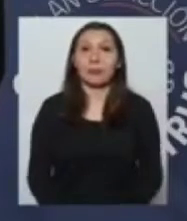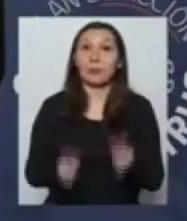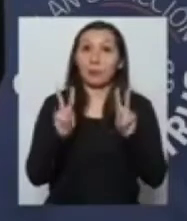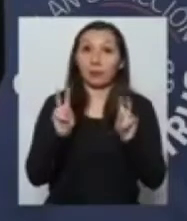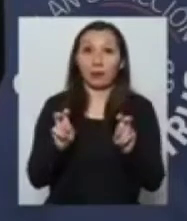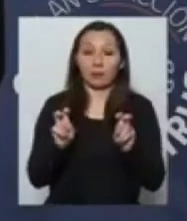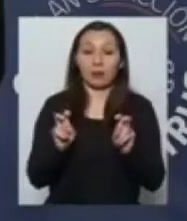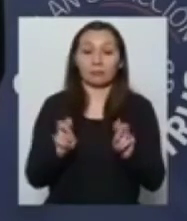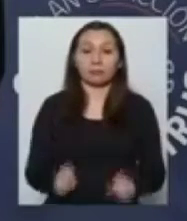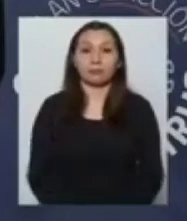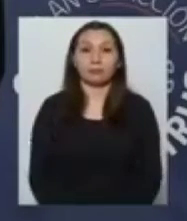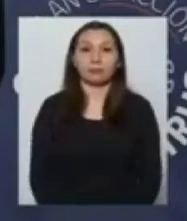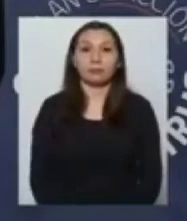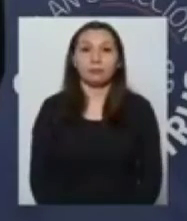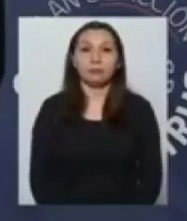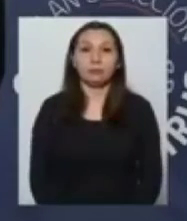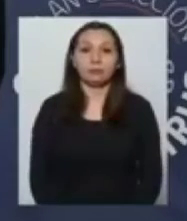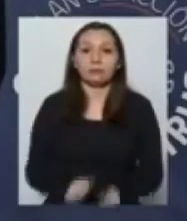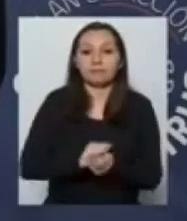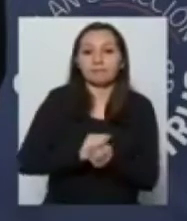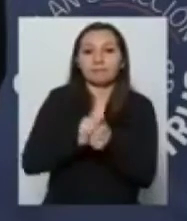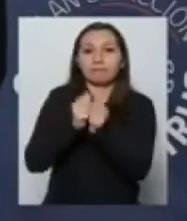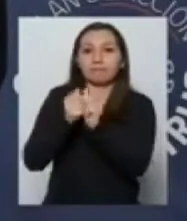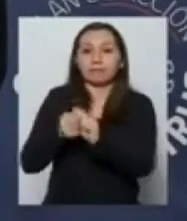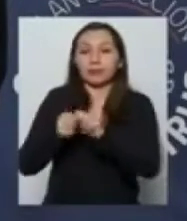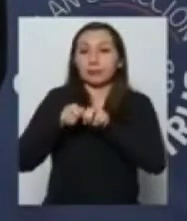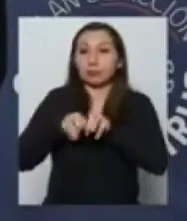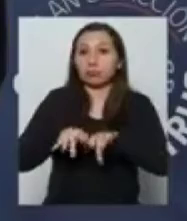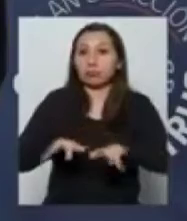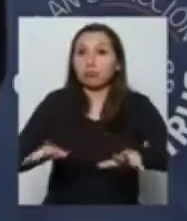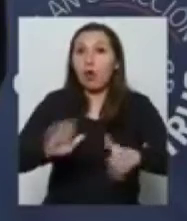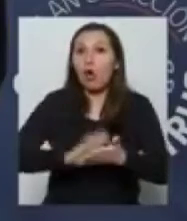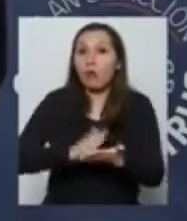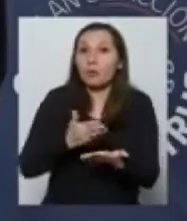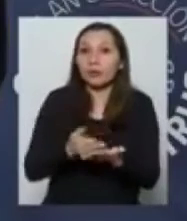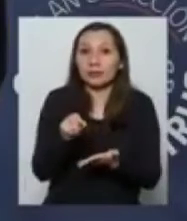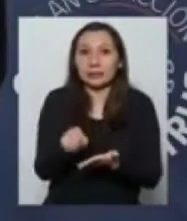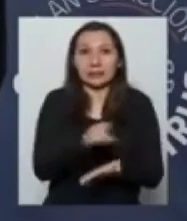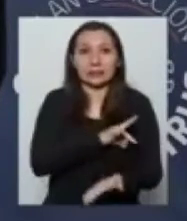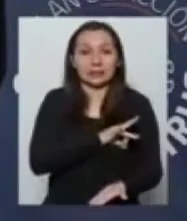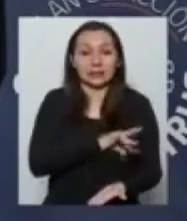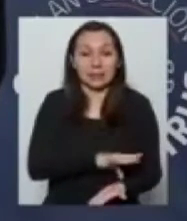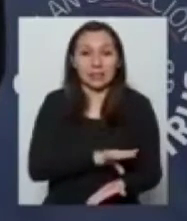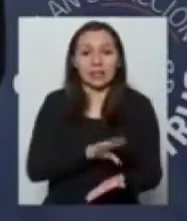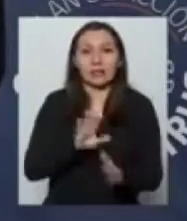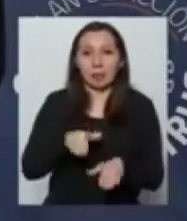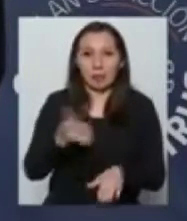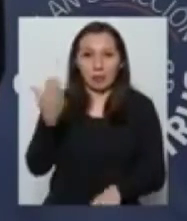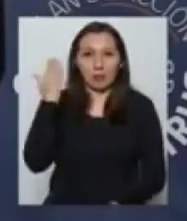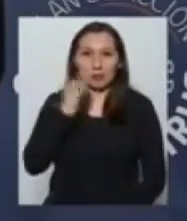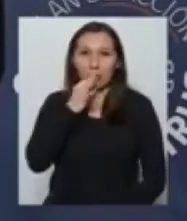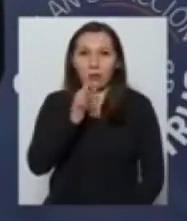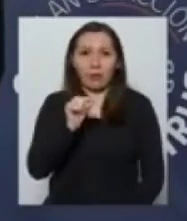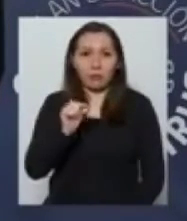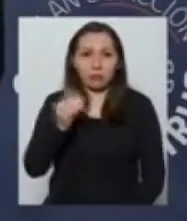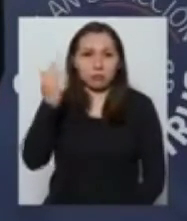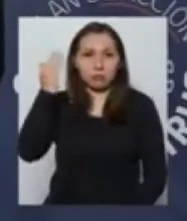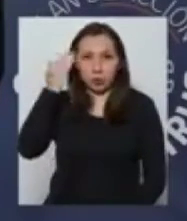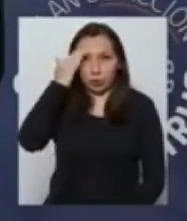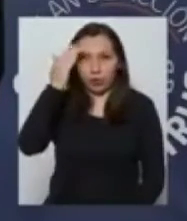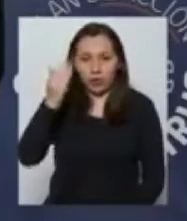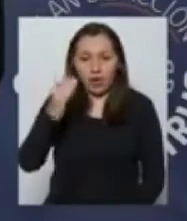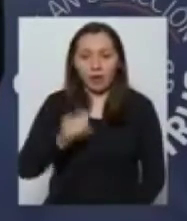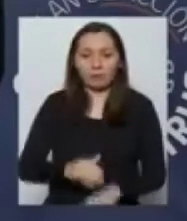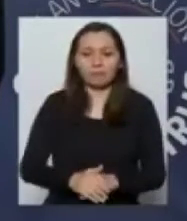En relación a la evolución de la pandemia en Chile, como mencioné hace pocos días